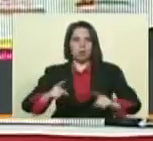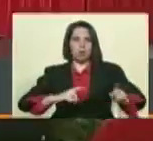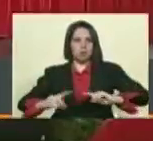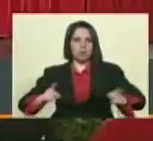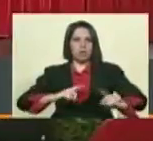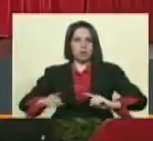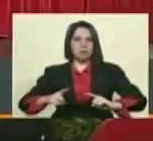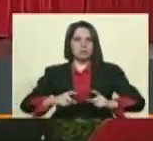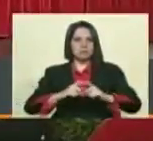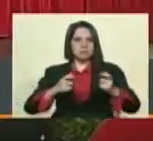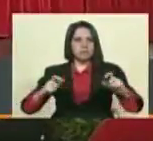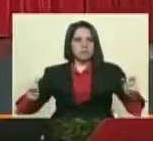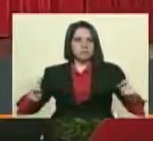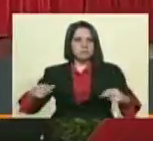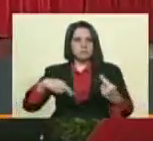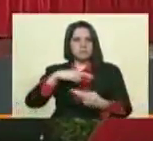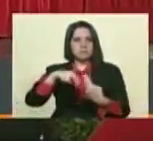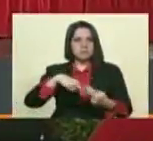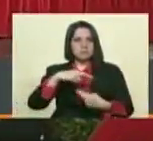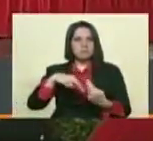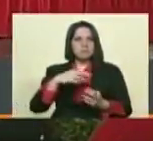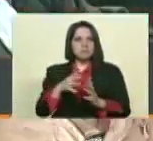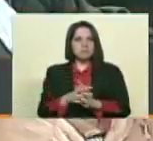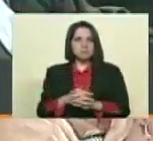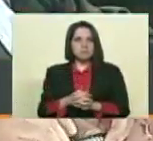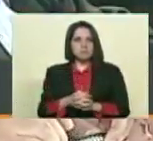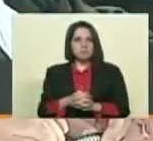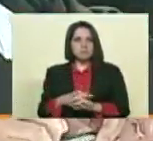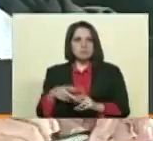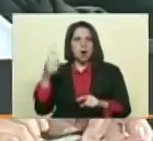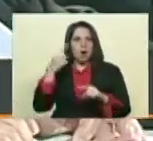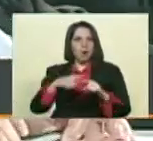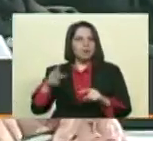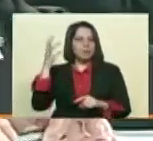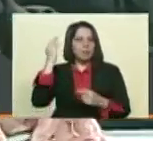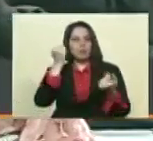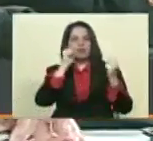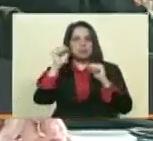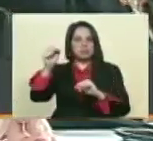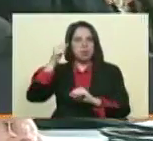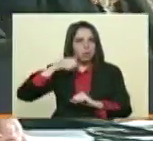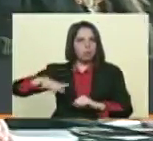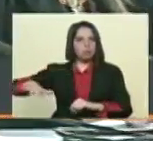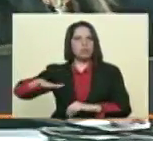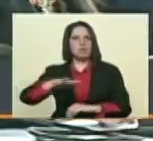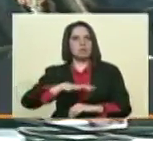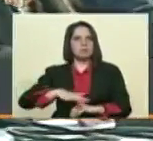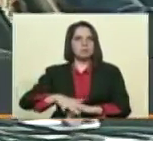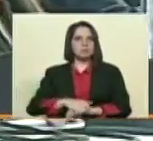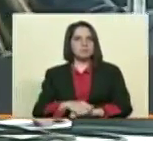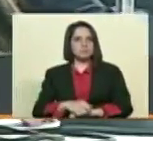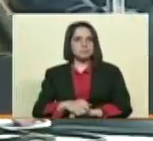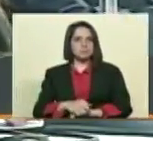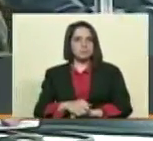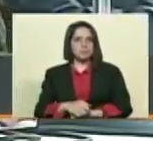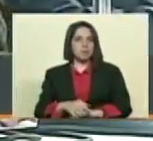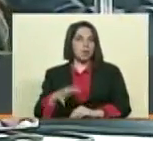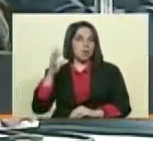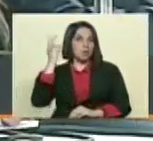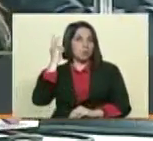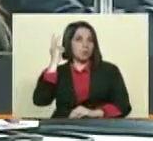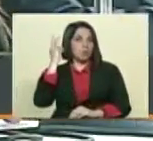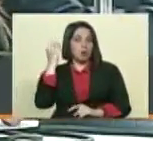de la República, a la doctora Susana Barreiro, defensora pública, a Catherine